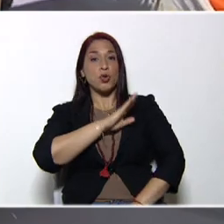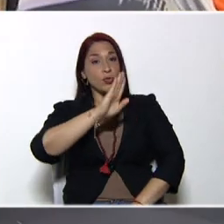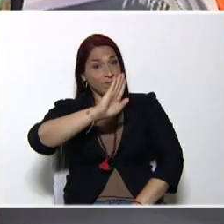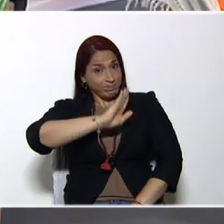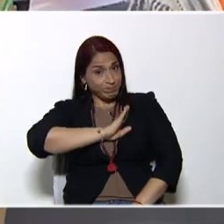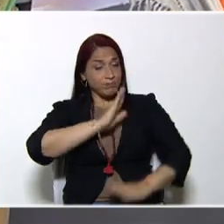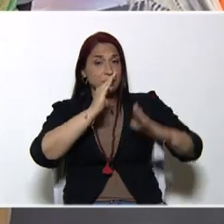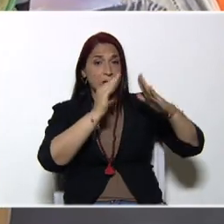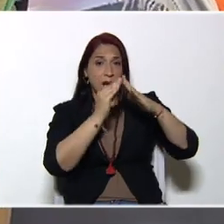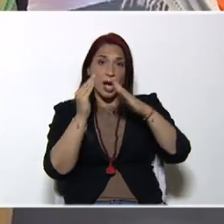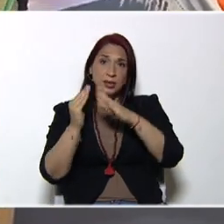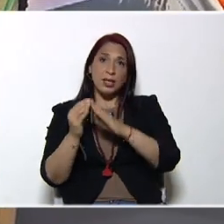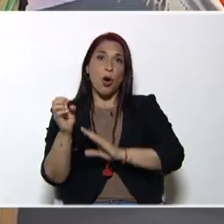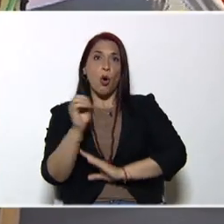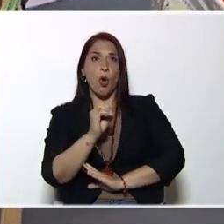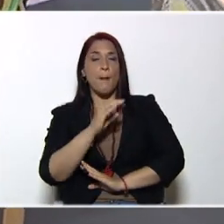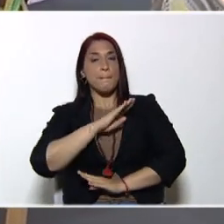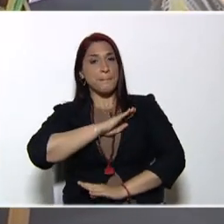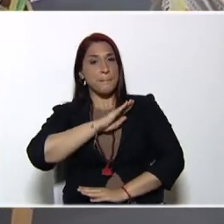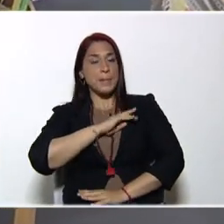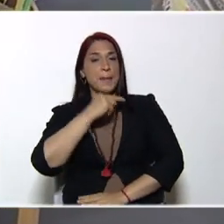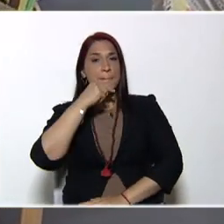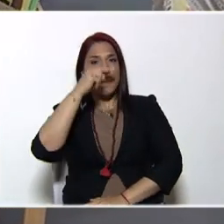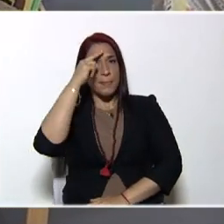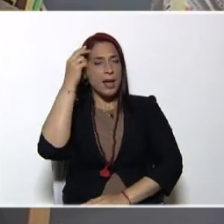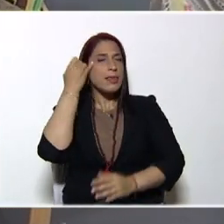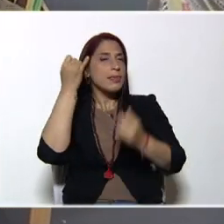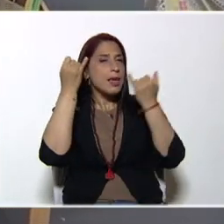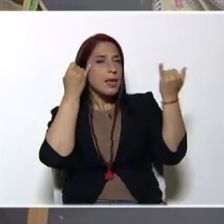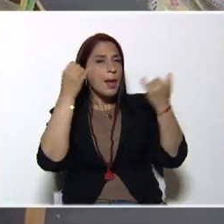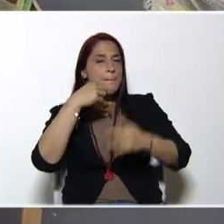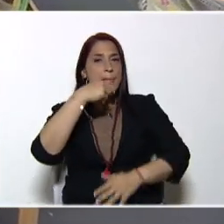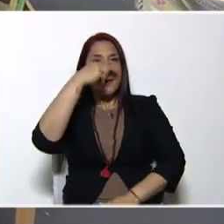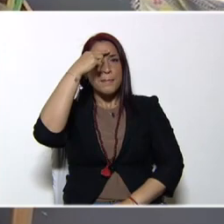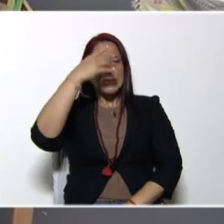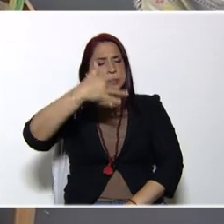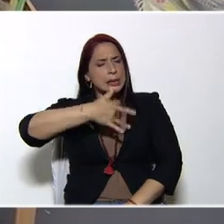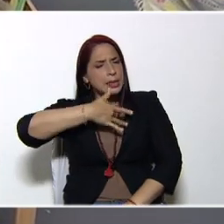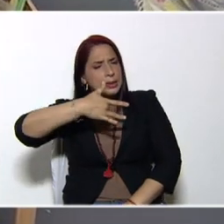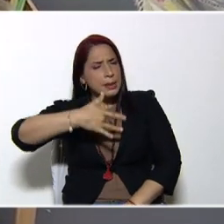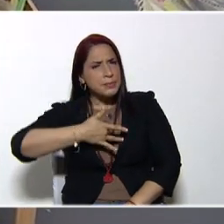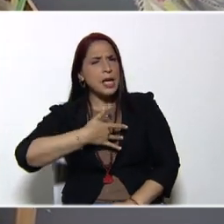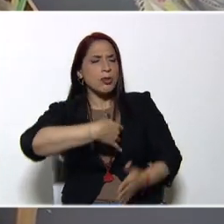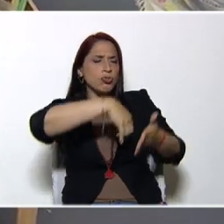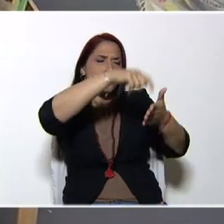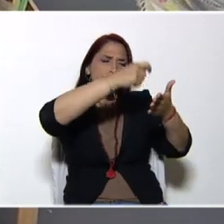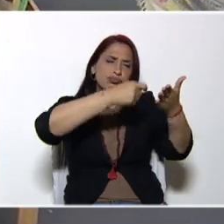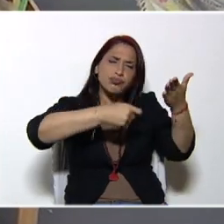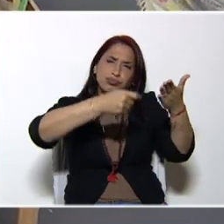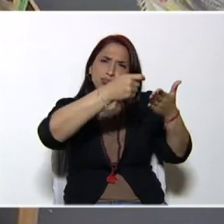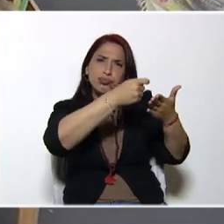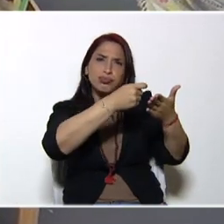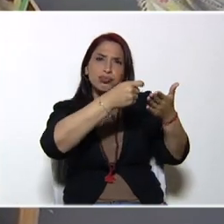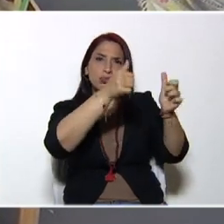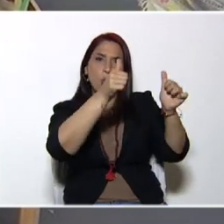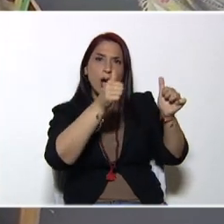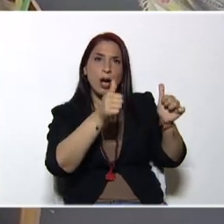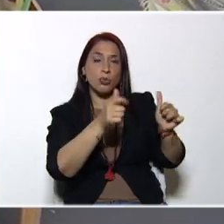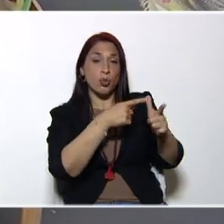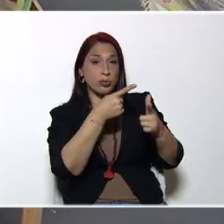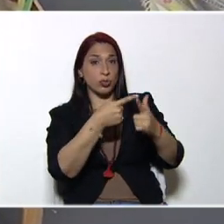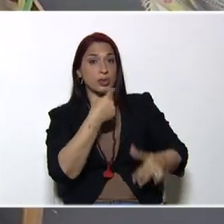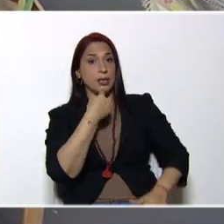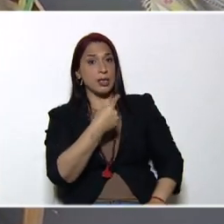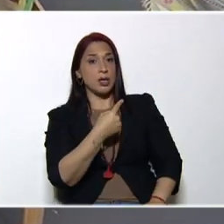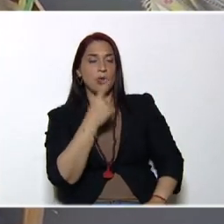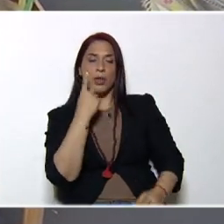casa, o en este caso de mi papá, las ideas de mi papá, el sentimiento que él plasmó en estos cuadros, entonces yo dije, bueno,